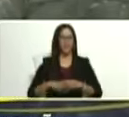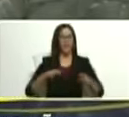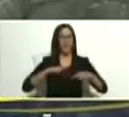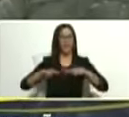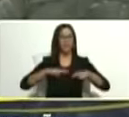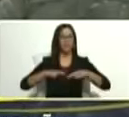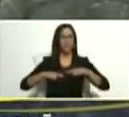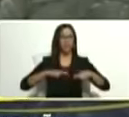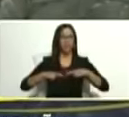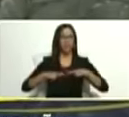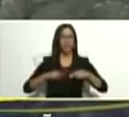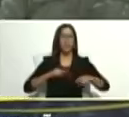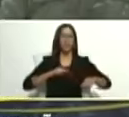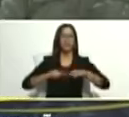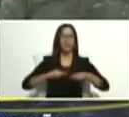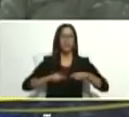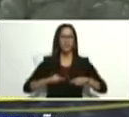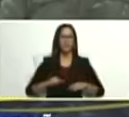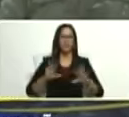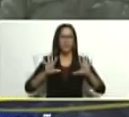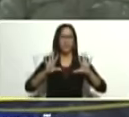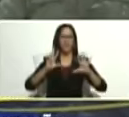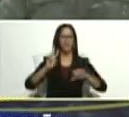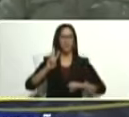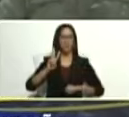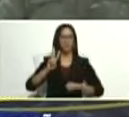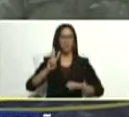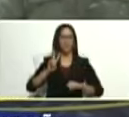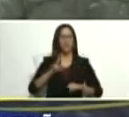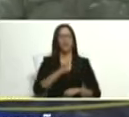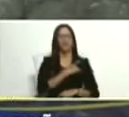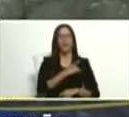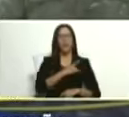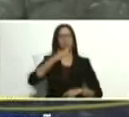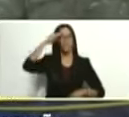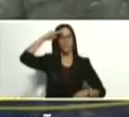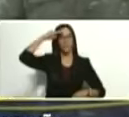rectores, directores de las 12 academias militares